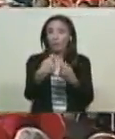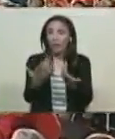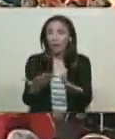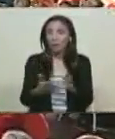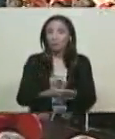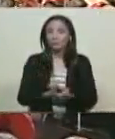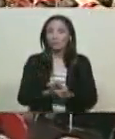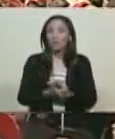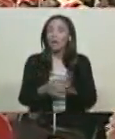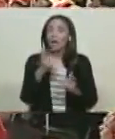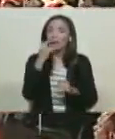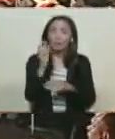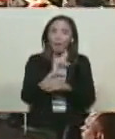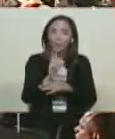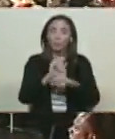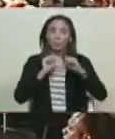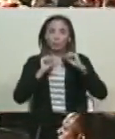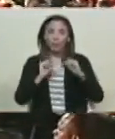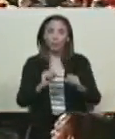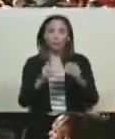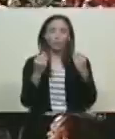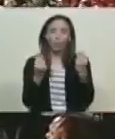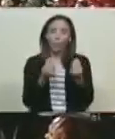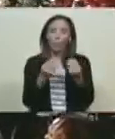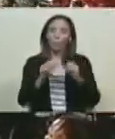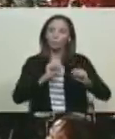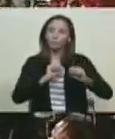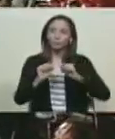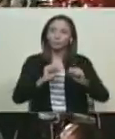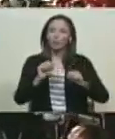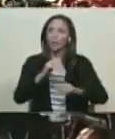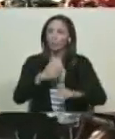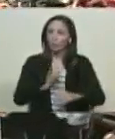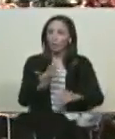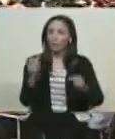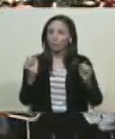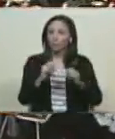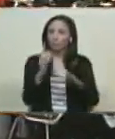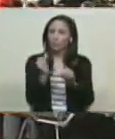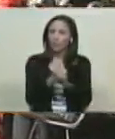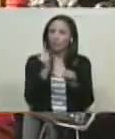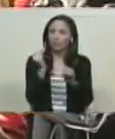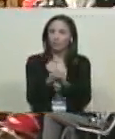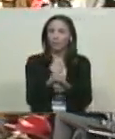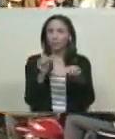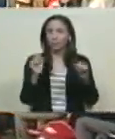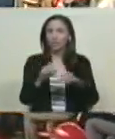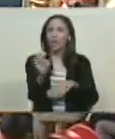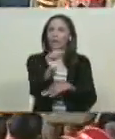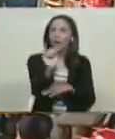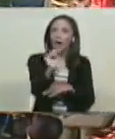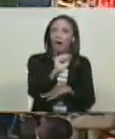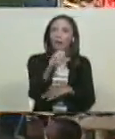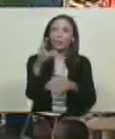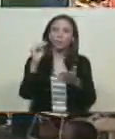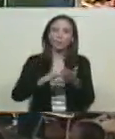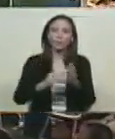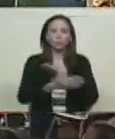sector agarre la fuerza y el dinamismo y podamos decir, tenemos carros para los